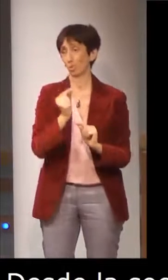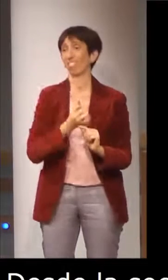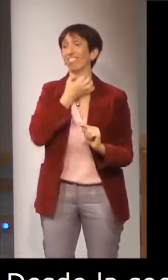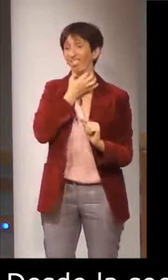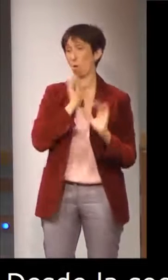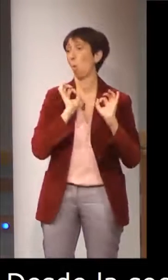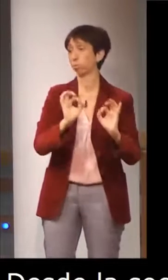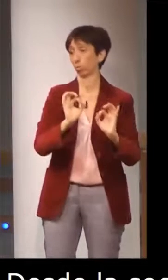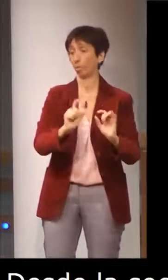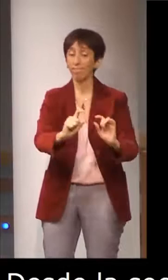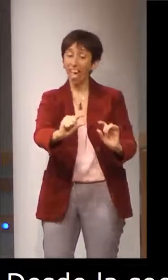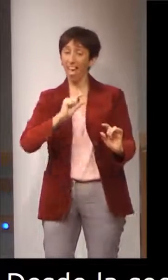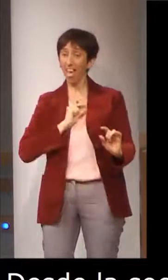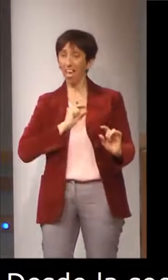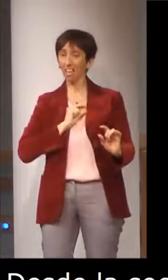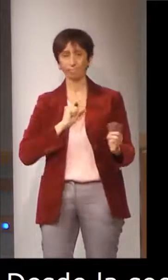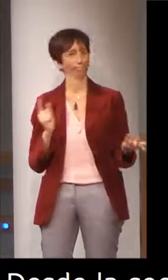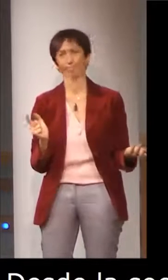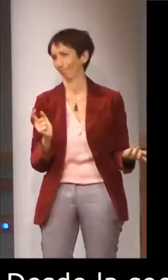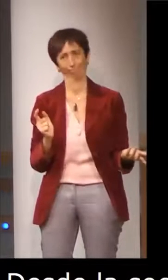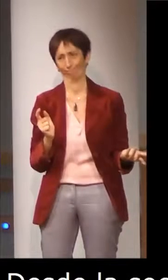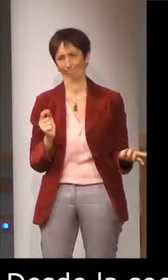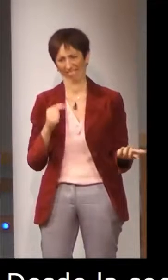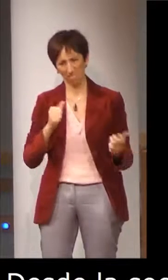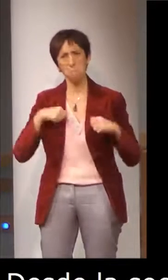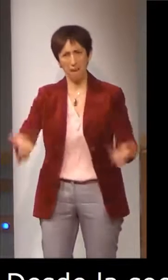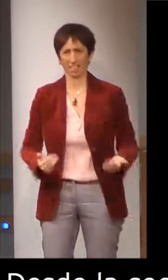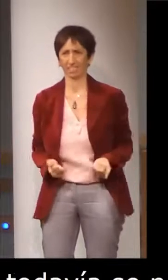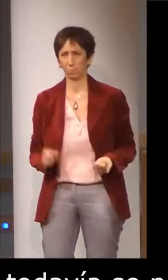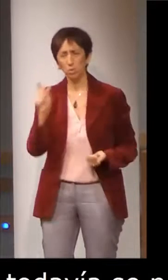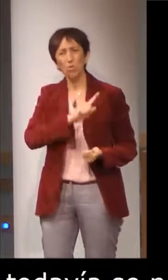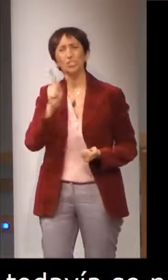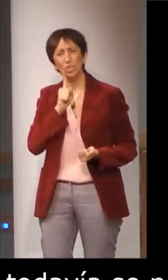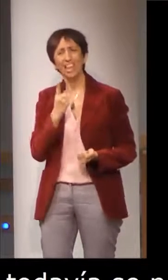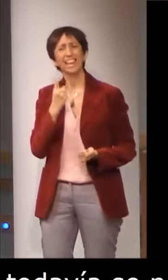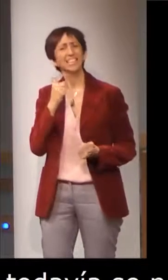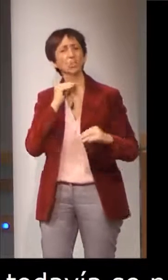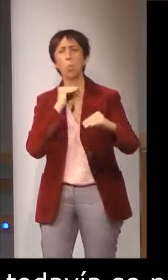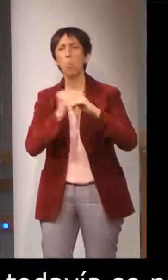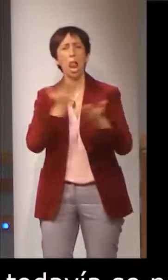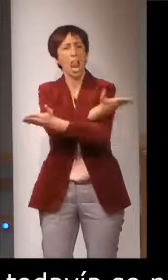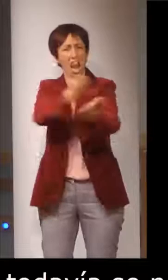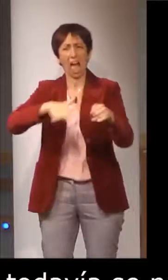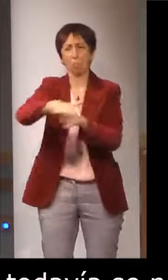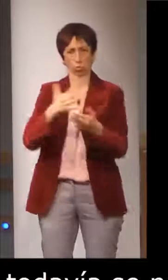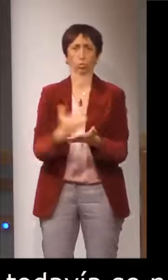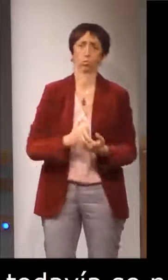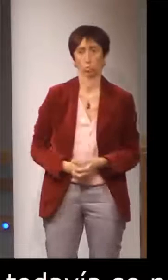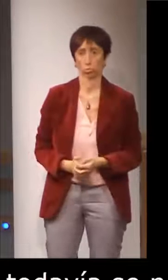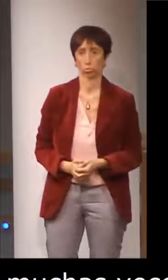Límites muchas veces motivados por recortes presupuestarios, por límites presupuestarios, pero